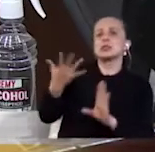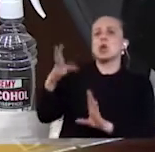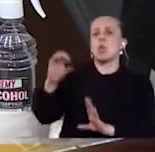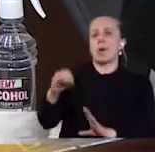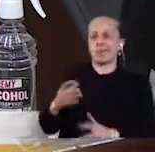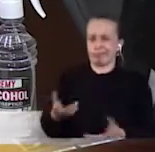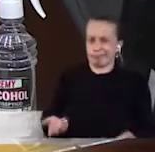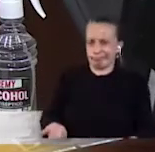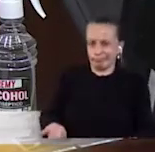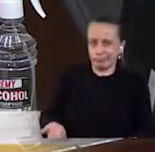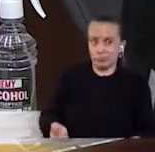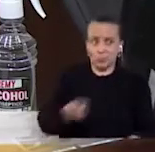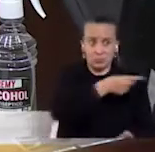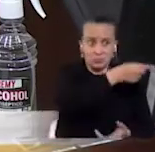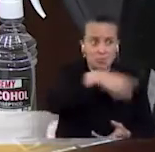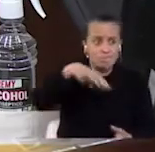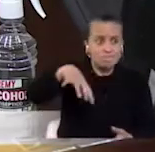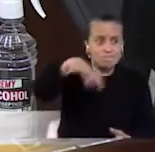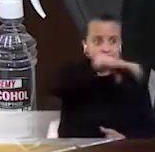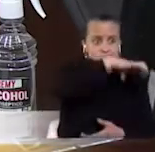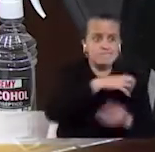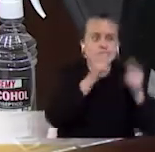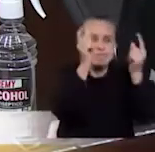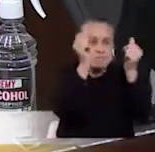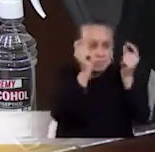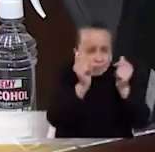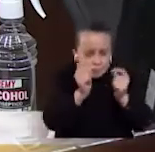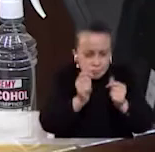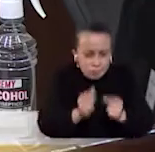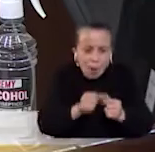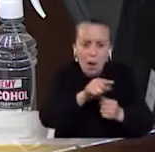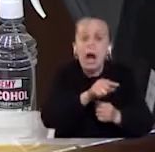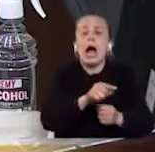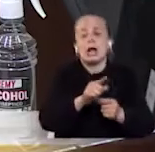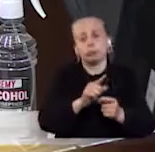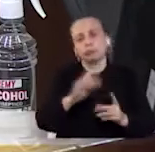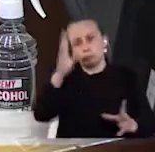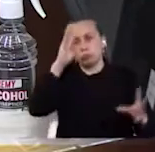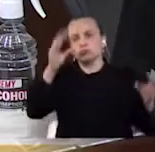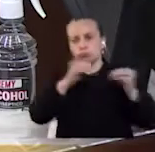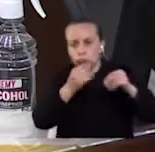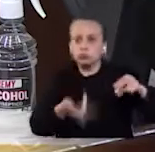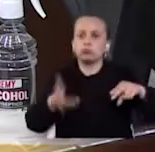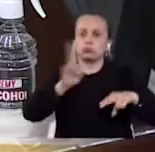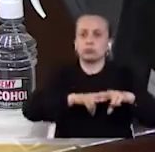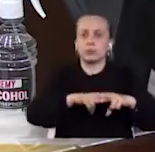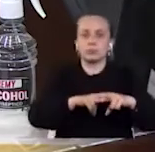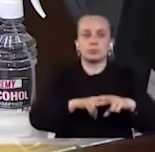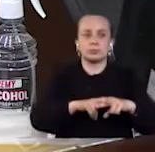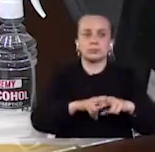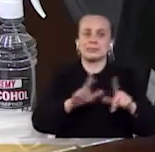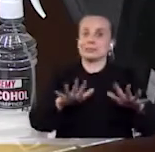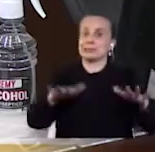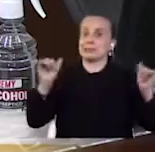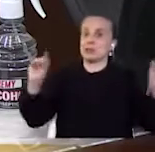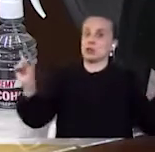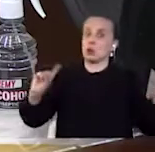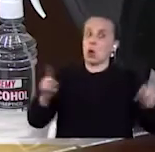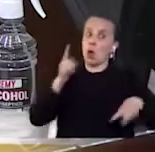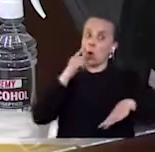sector financiero estuvo dispuesto a pagar una sobretasa, pero que no le tocaran